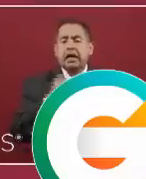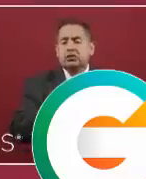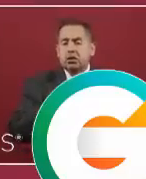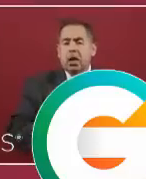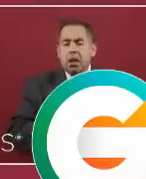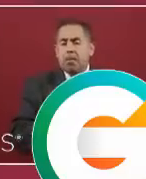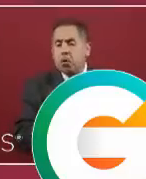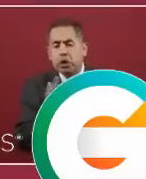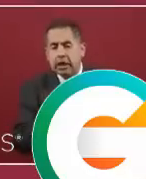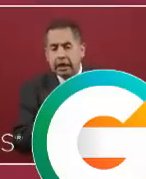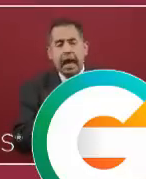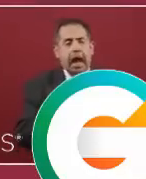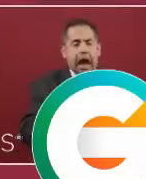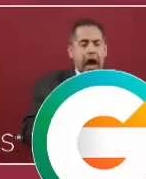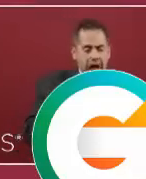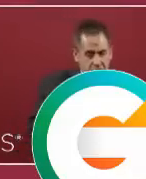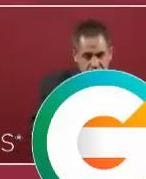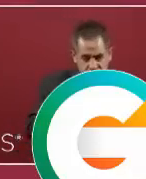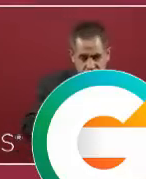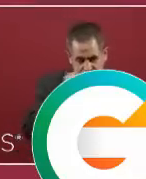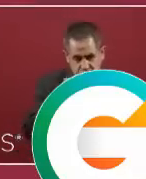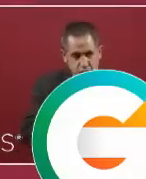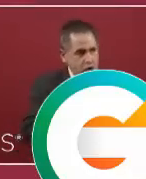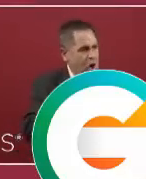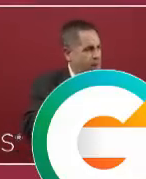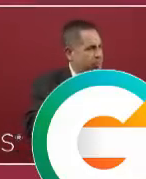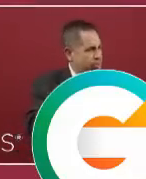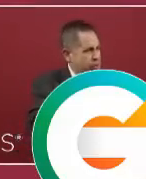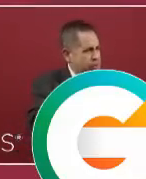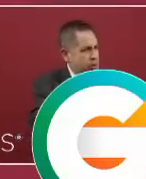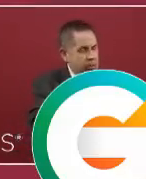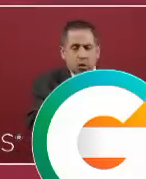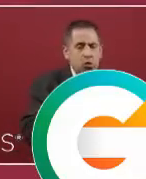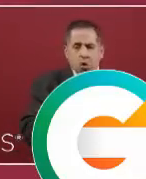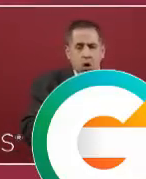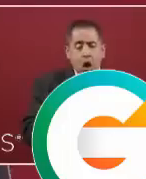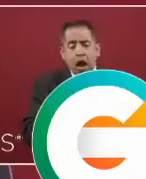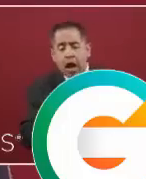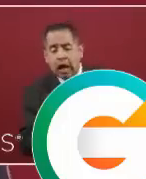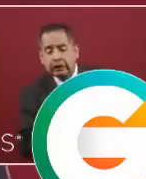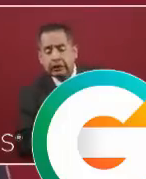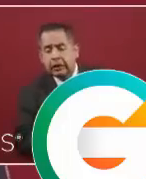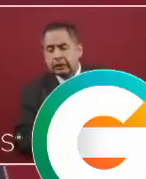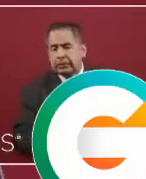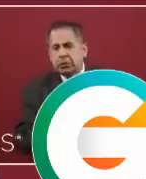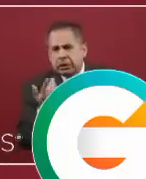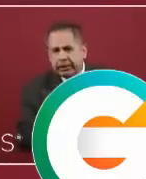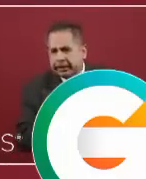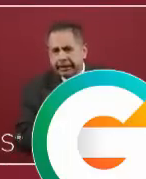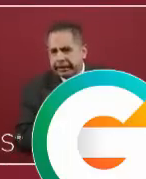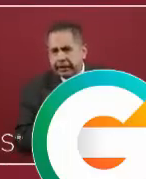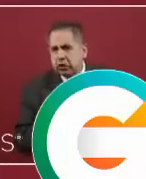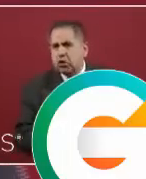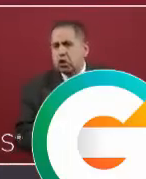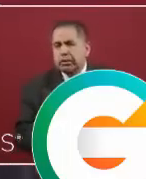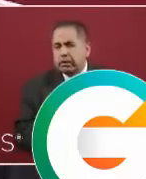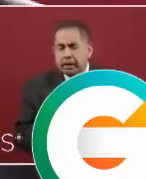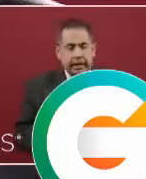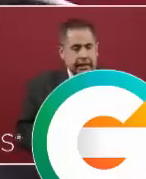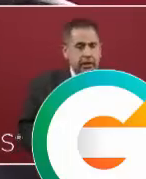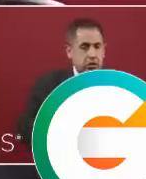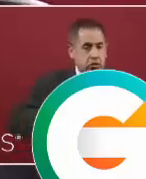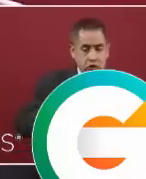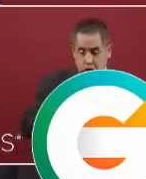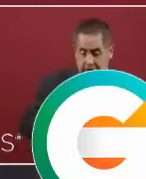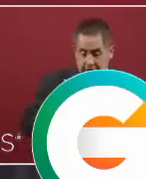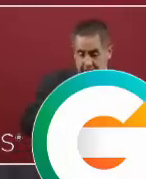violencia. Estamos nosotros seguros que